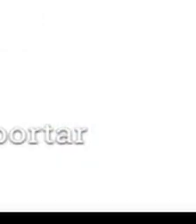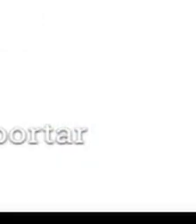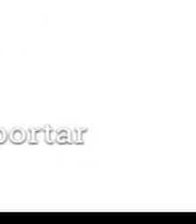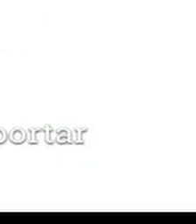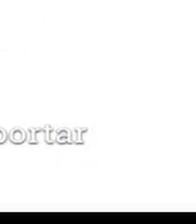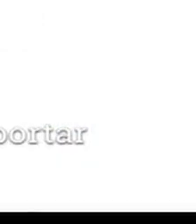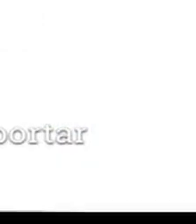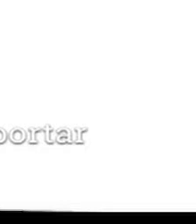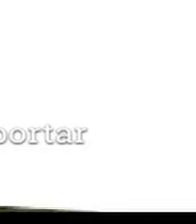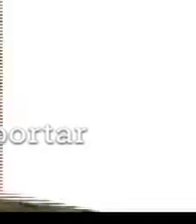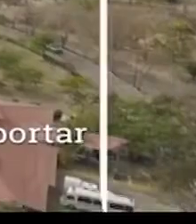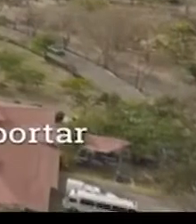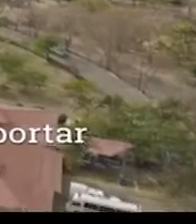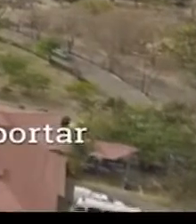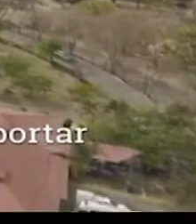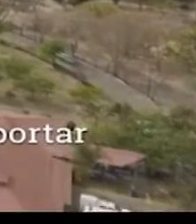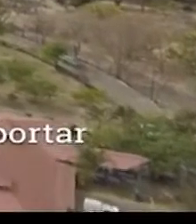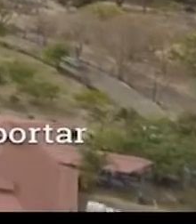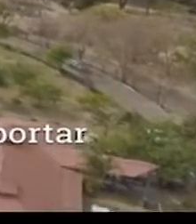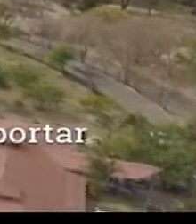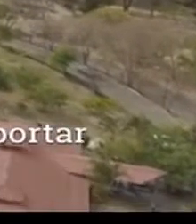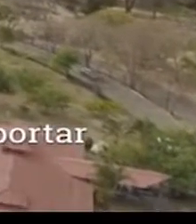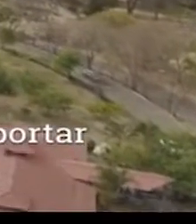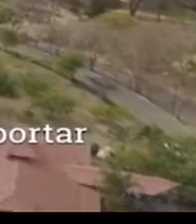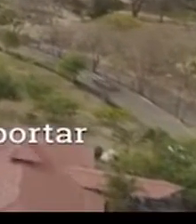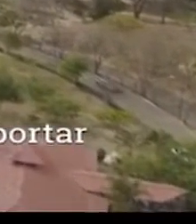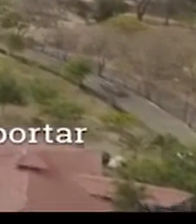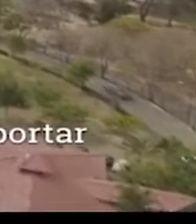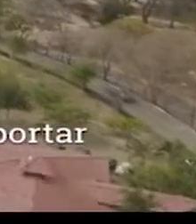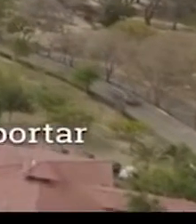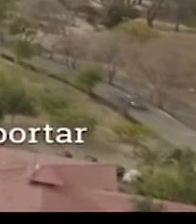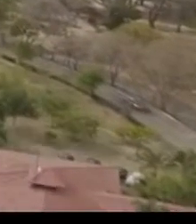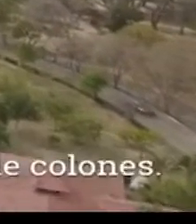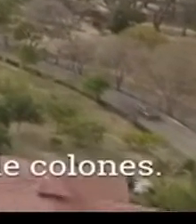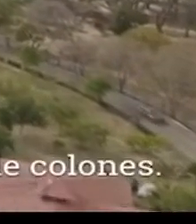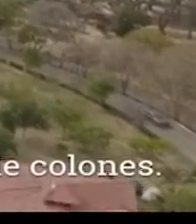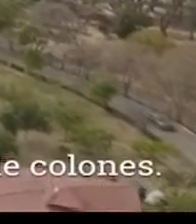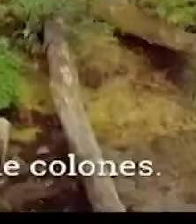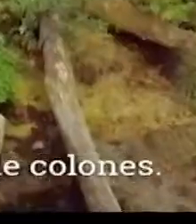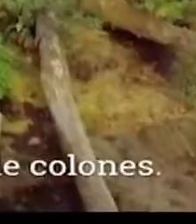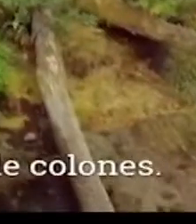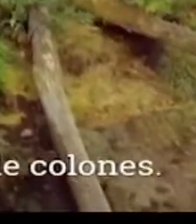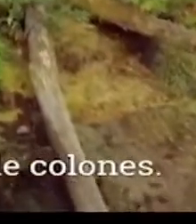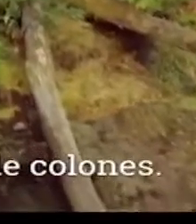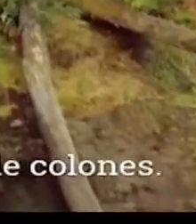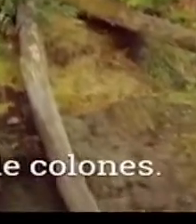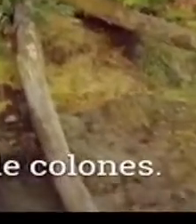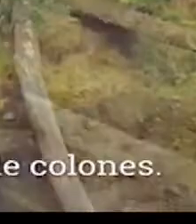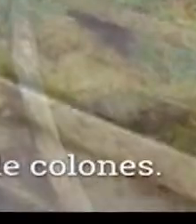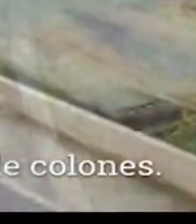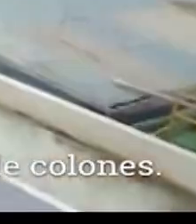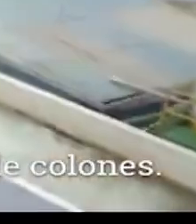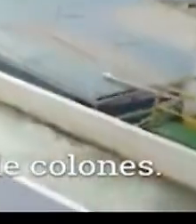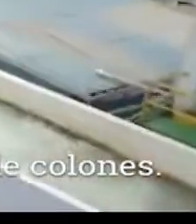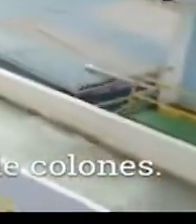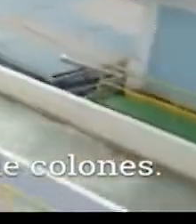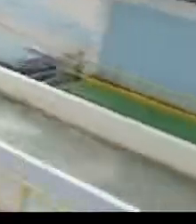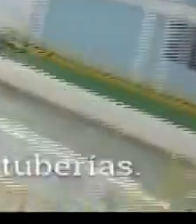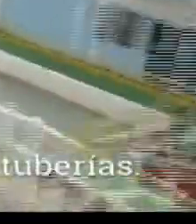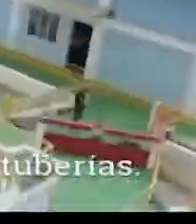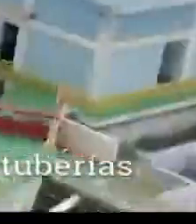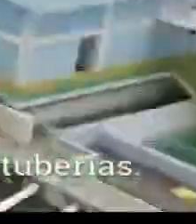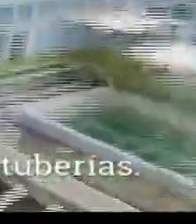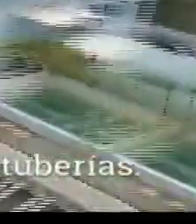AIA trabaja en 23 proyectos de emergencia para aportar más agua al área metropolitana. La inversión es de más de 31 mil millones de